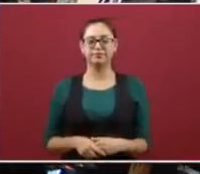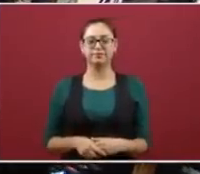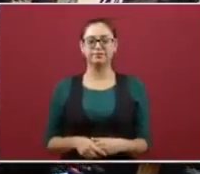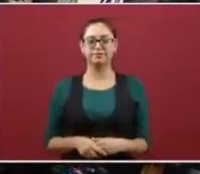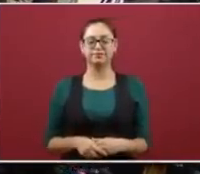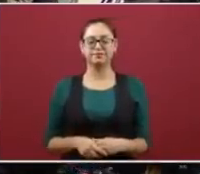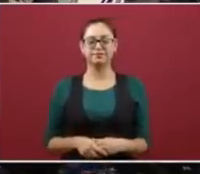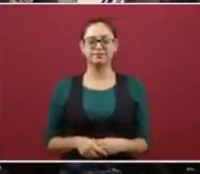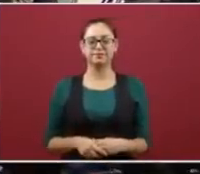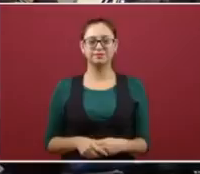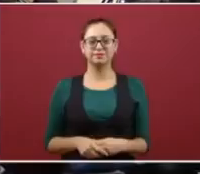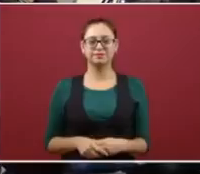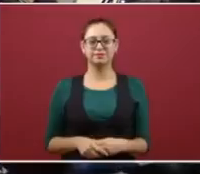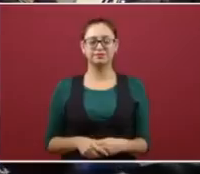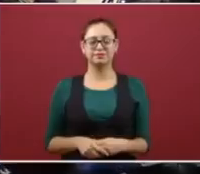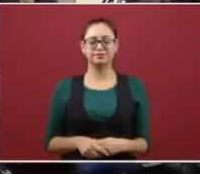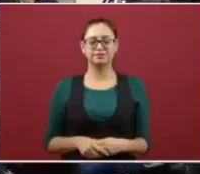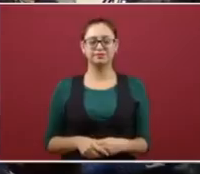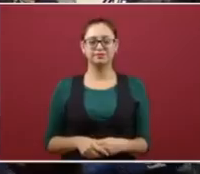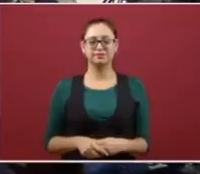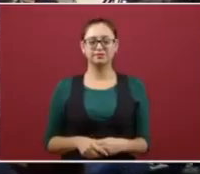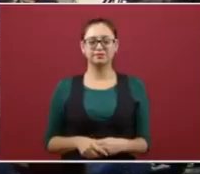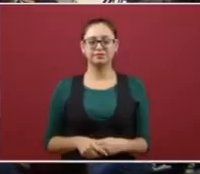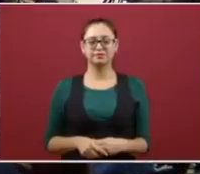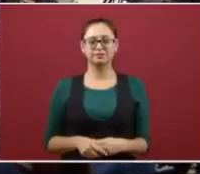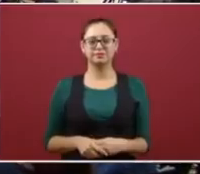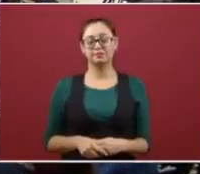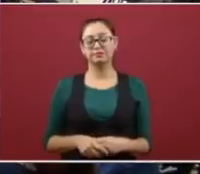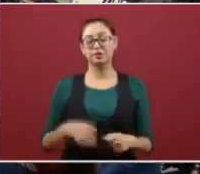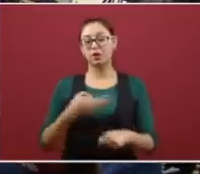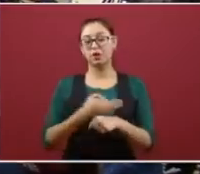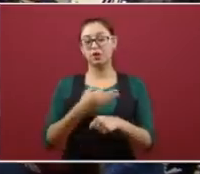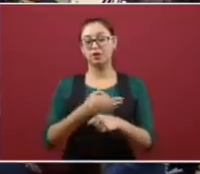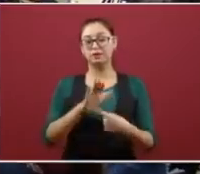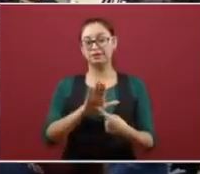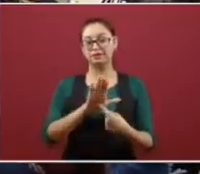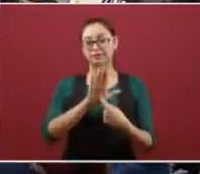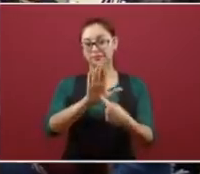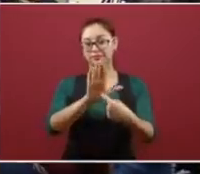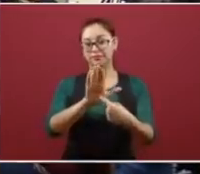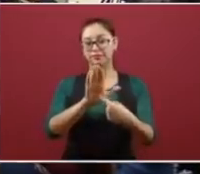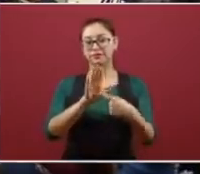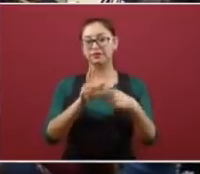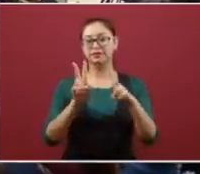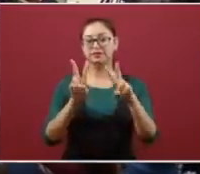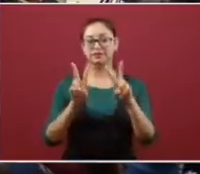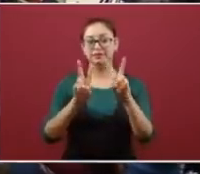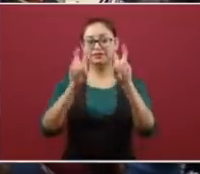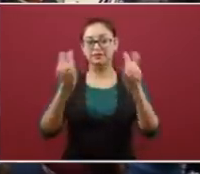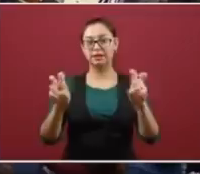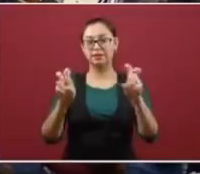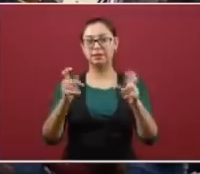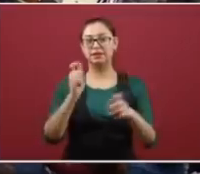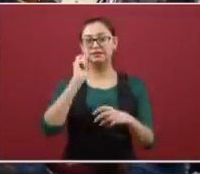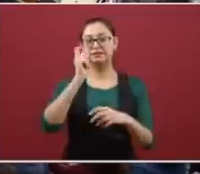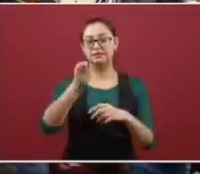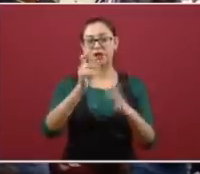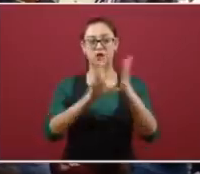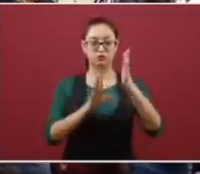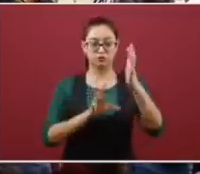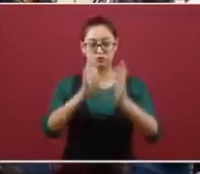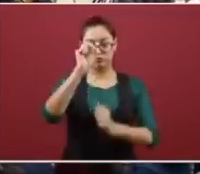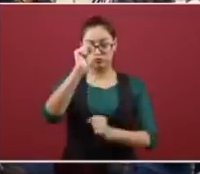conocer lo de las tres reformas constitucionales